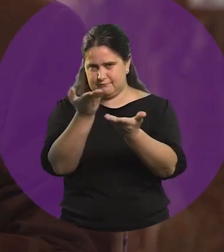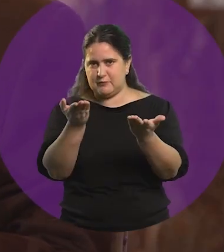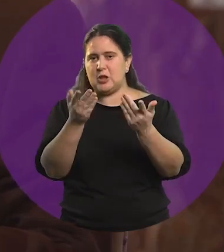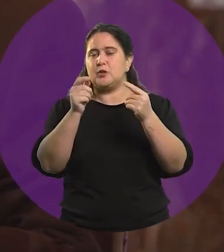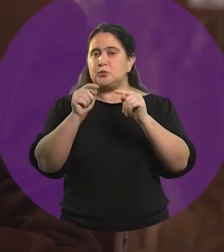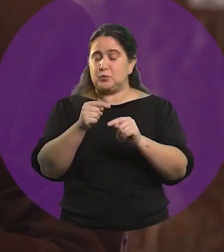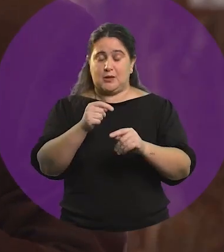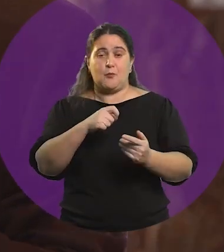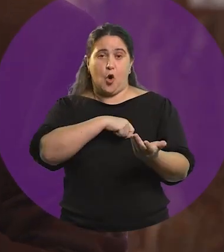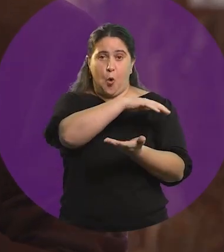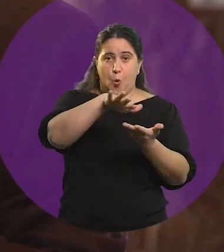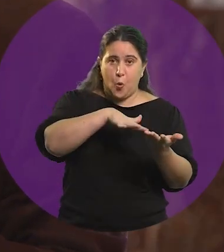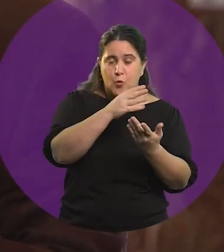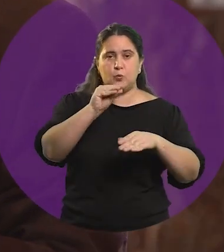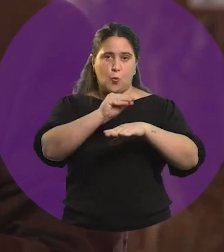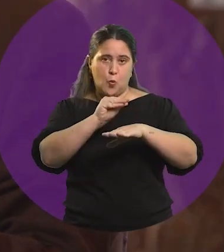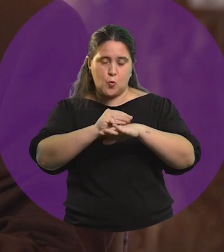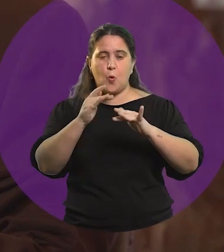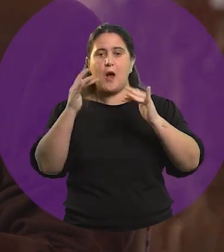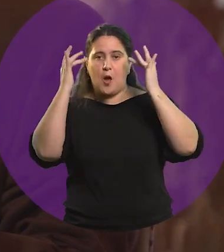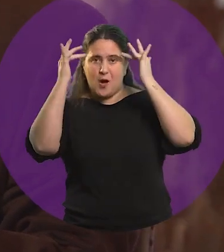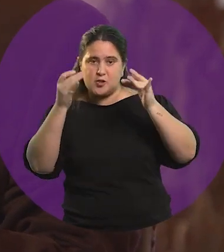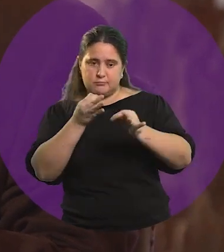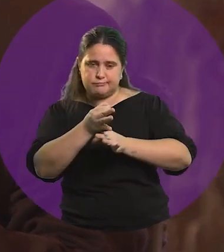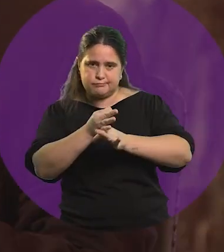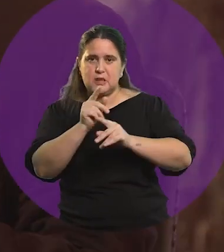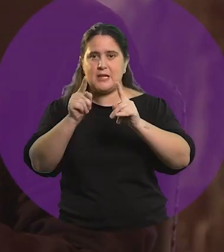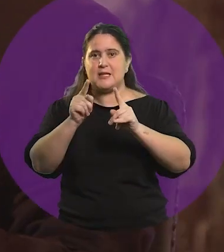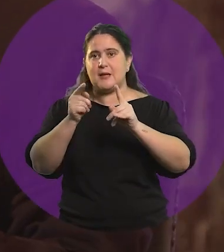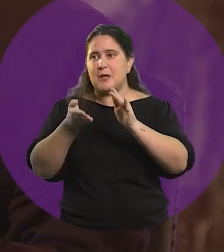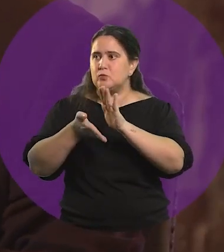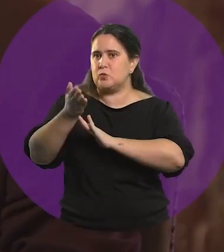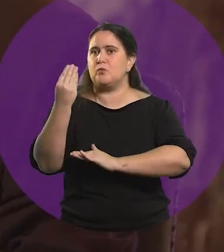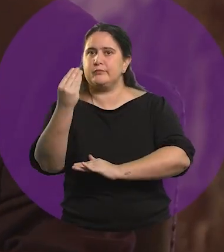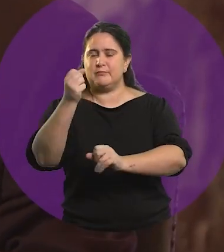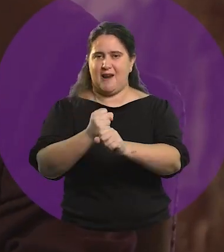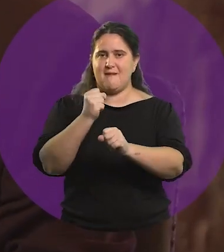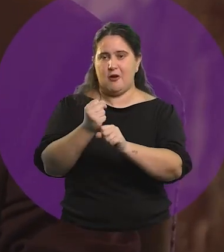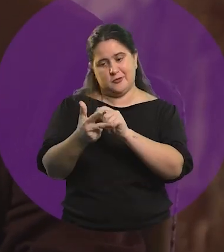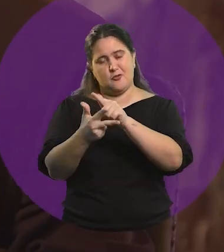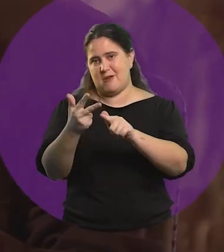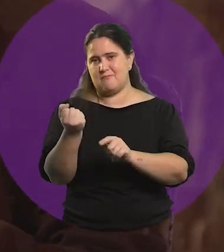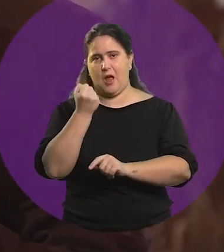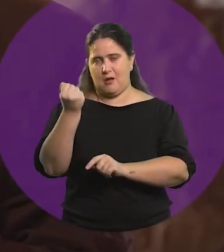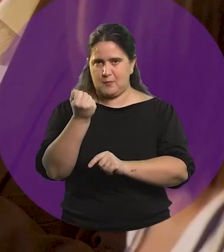el ámbito sociocultural, el ámbito de la educación y la formación, y el ámbito de la salida después laboral y el trabajo.